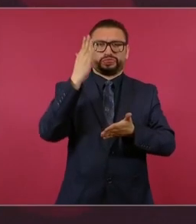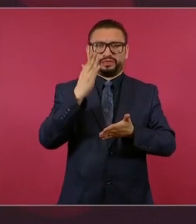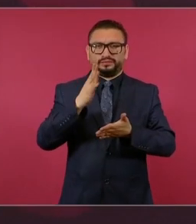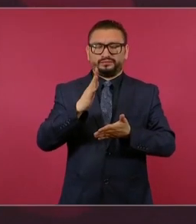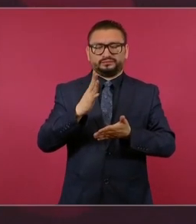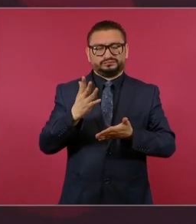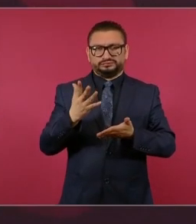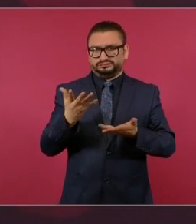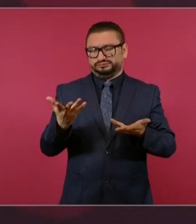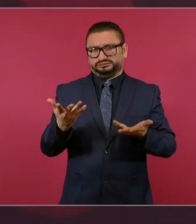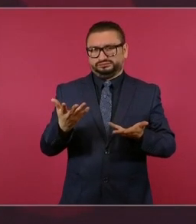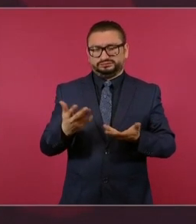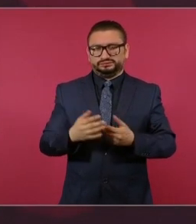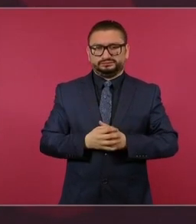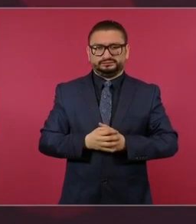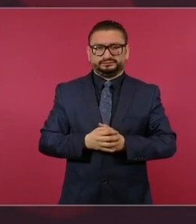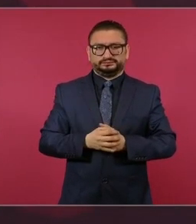avispero.